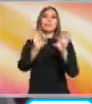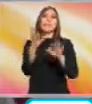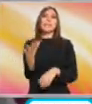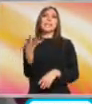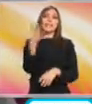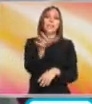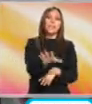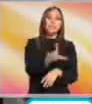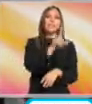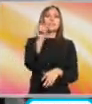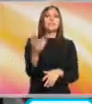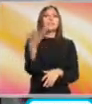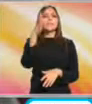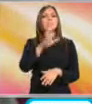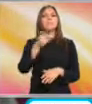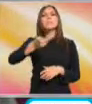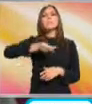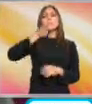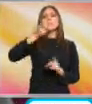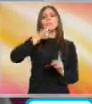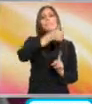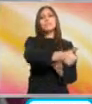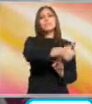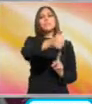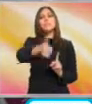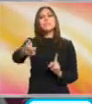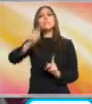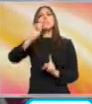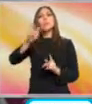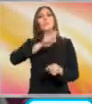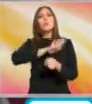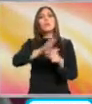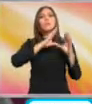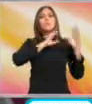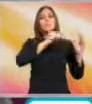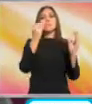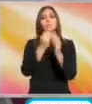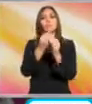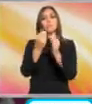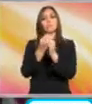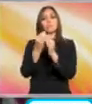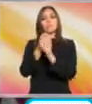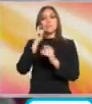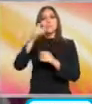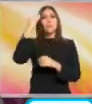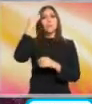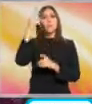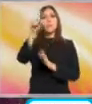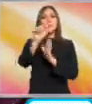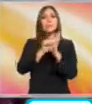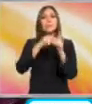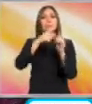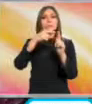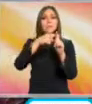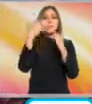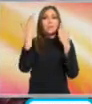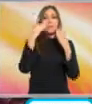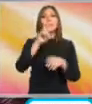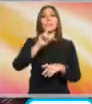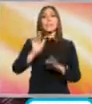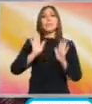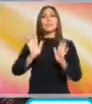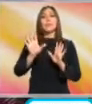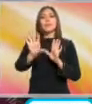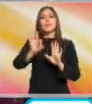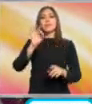y a estas 10 les van a elaborar una pregunta en relación a las capacitaciones que llevaron a lo largo de mes y medio. Yeah. Y de ahí se va a seleccionar